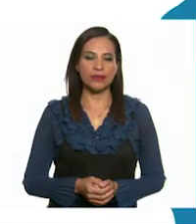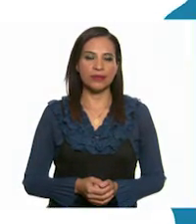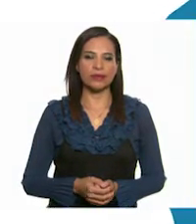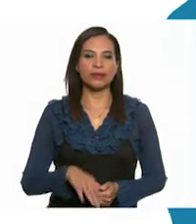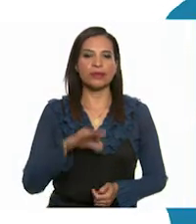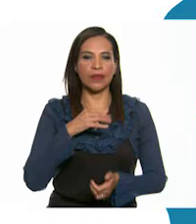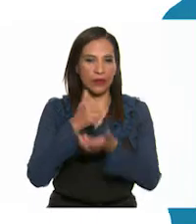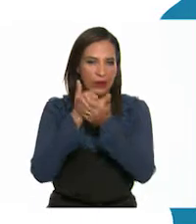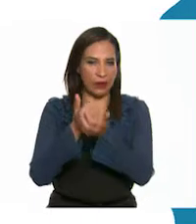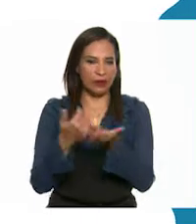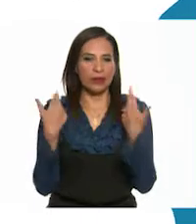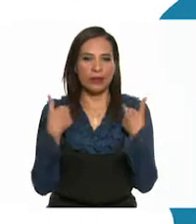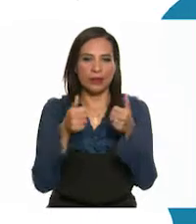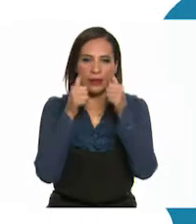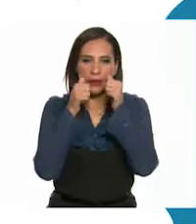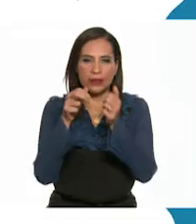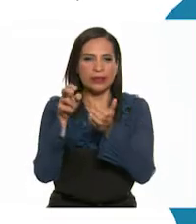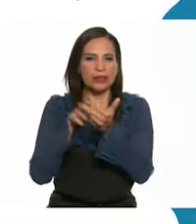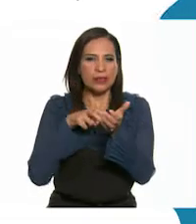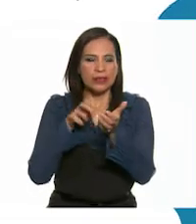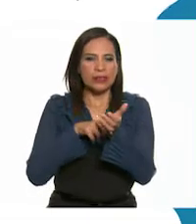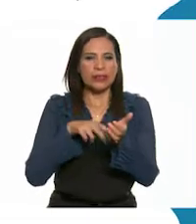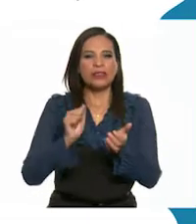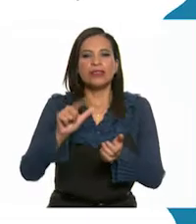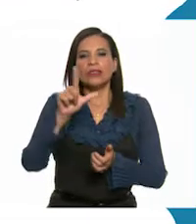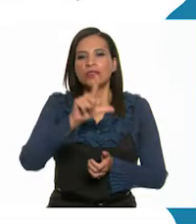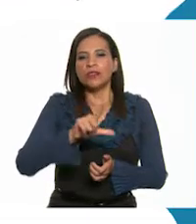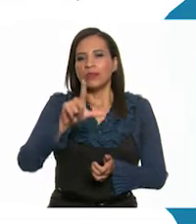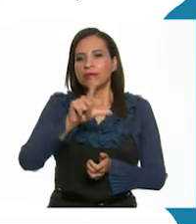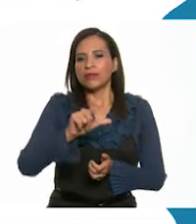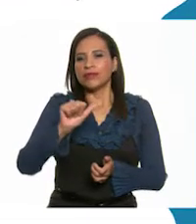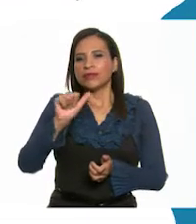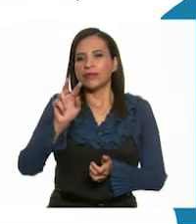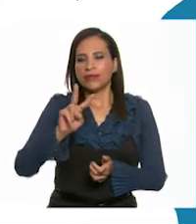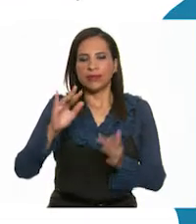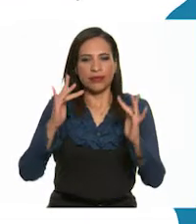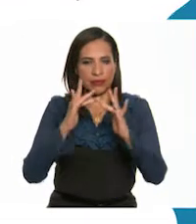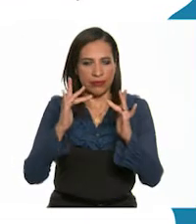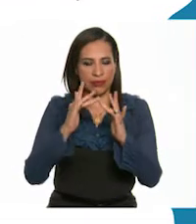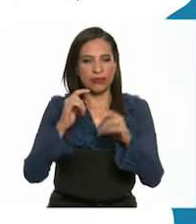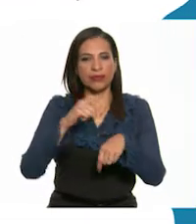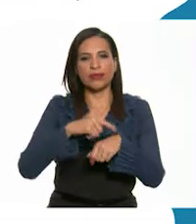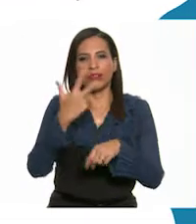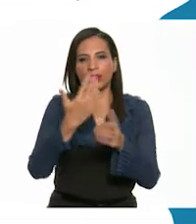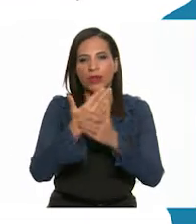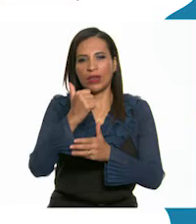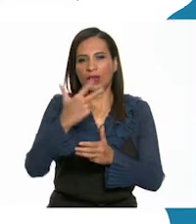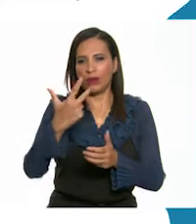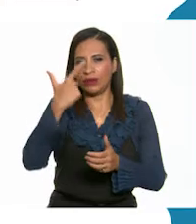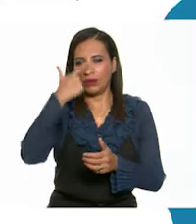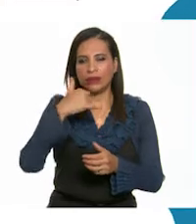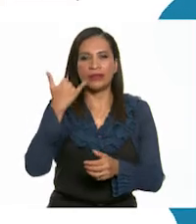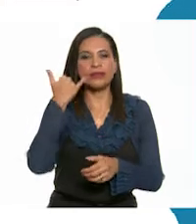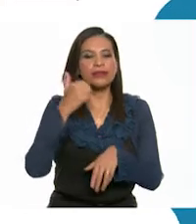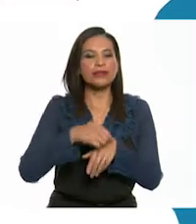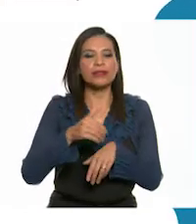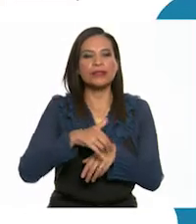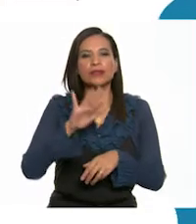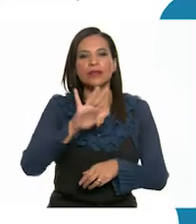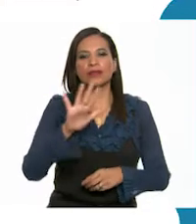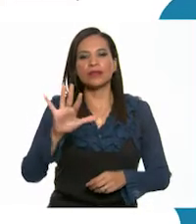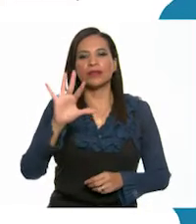Para solicitar apoyo pedagógico, comunícate con maestras y maestros de lunes a viernes de 8 a 20 horas al